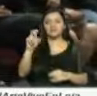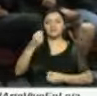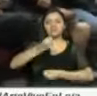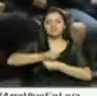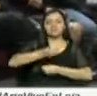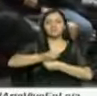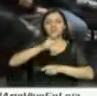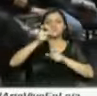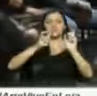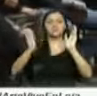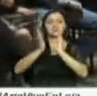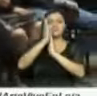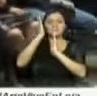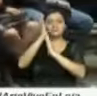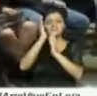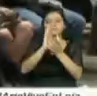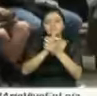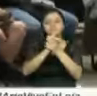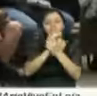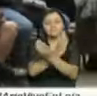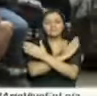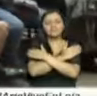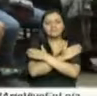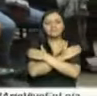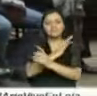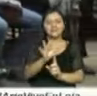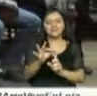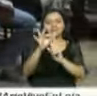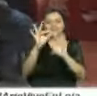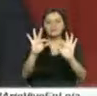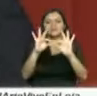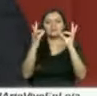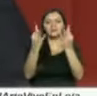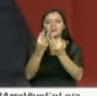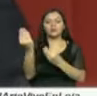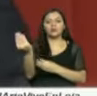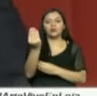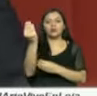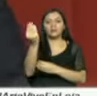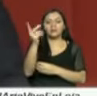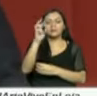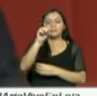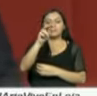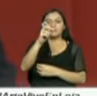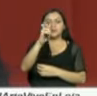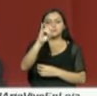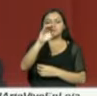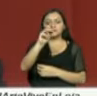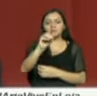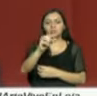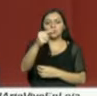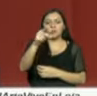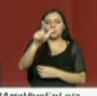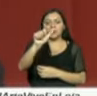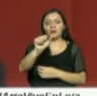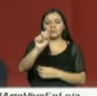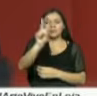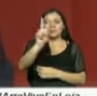trabajadores. Un abrazo especial a los familiares del joven obrero Máximo Mazahualán, de 29